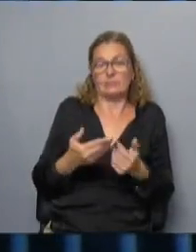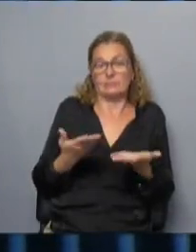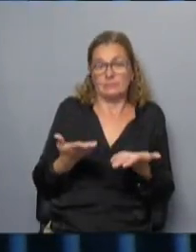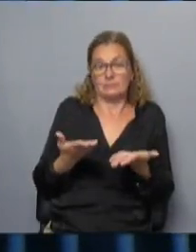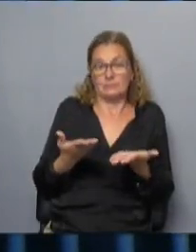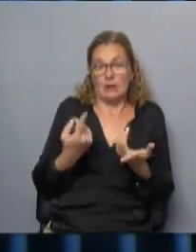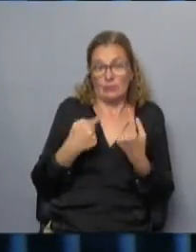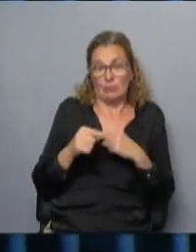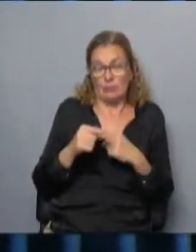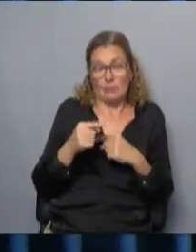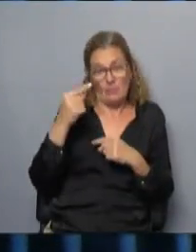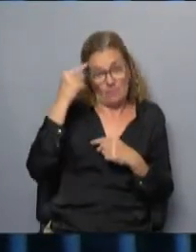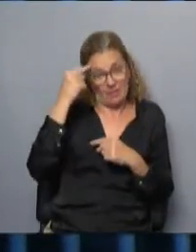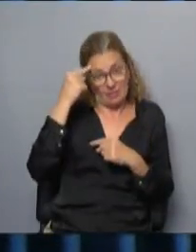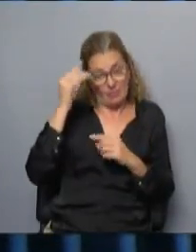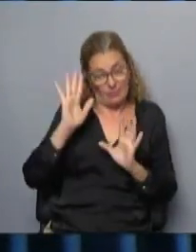y pensemos